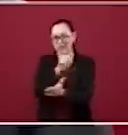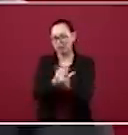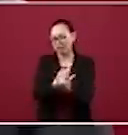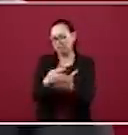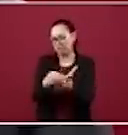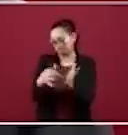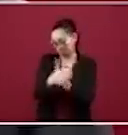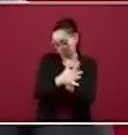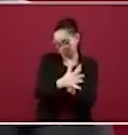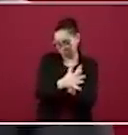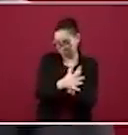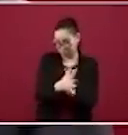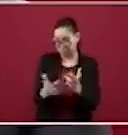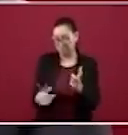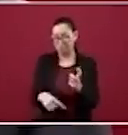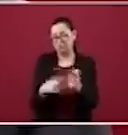la última sería preguntarle,